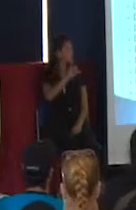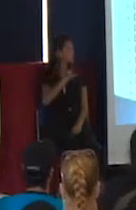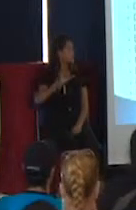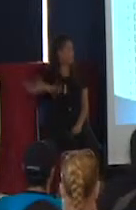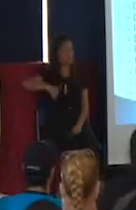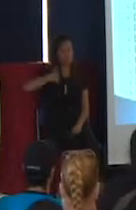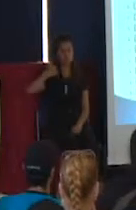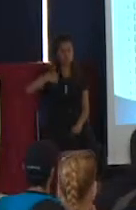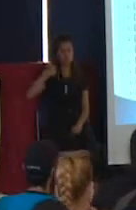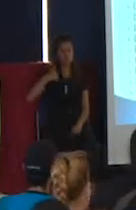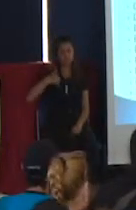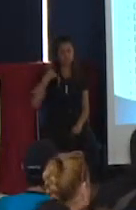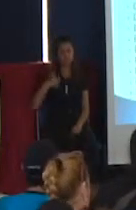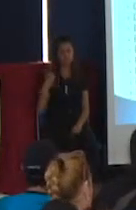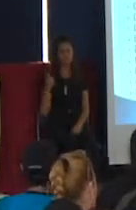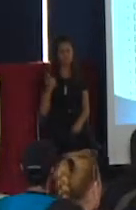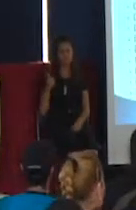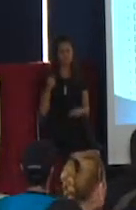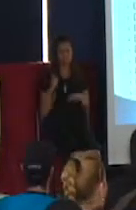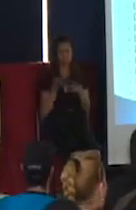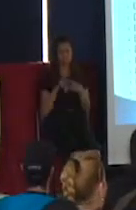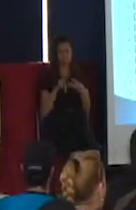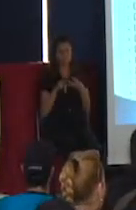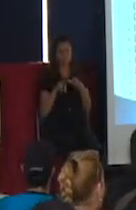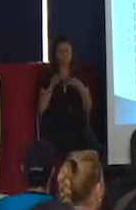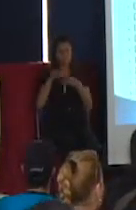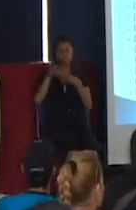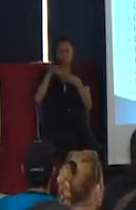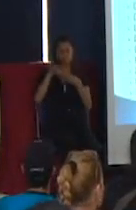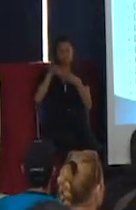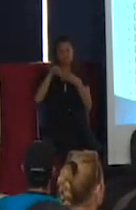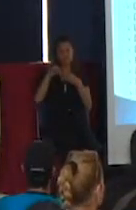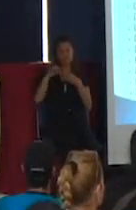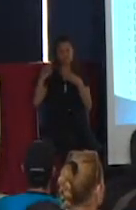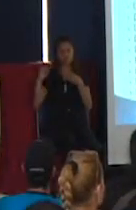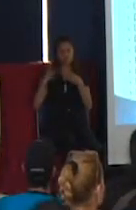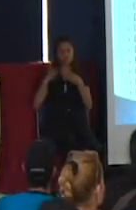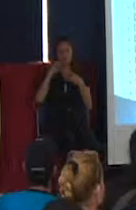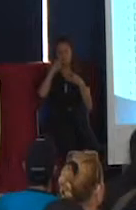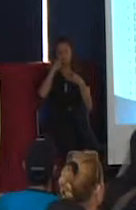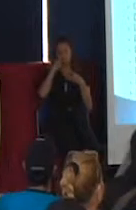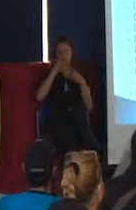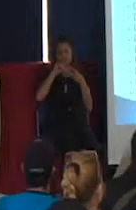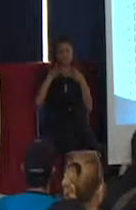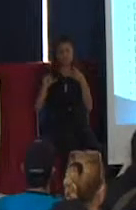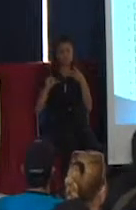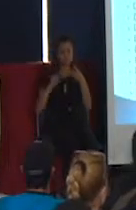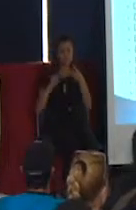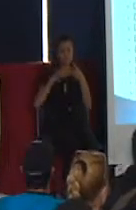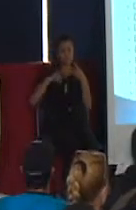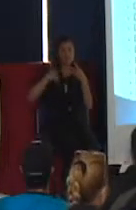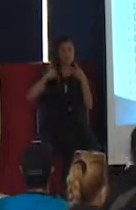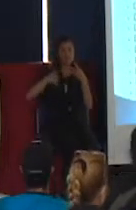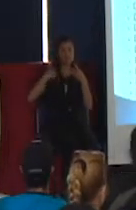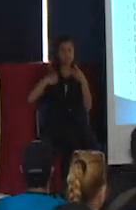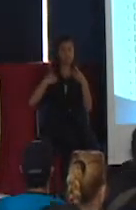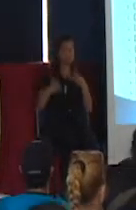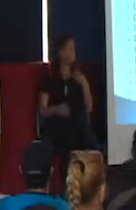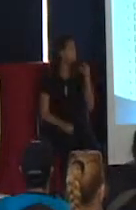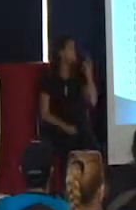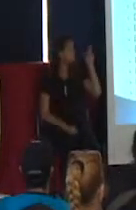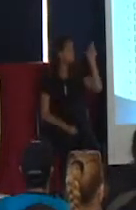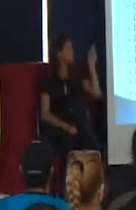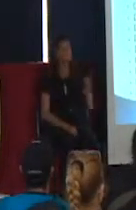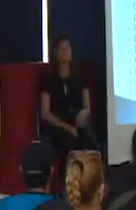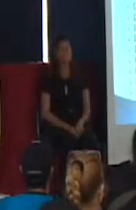¿Desde dónde se maneja esta perspectiva? ¿Sí? Esta ley va en concordancia con la Ley de Infancia y